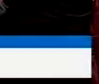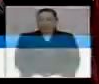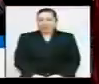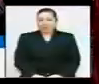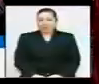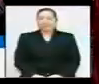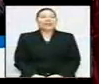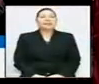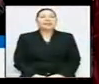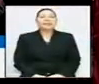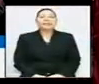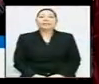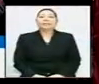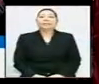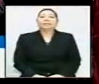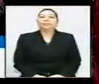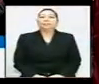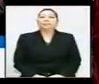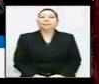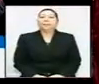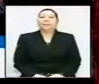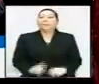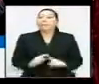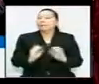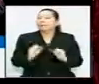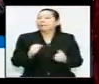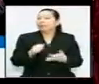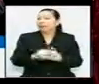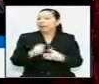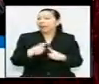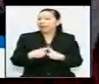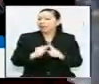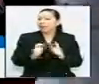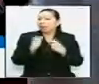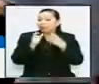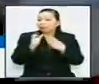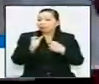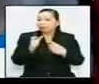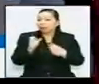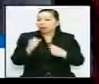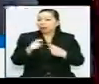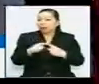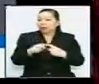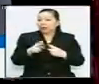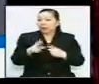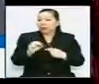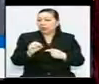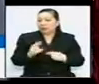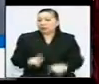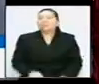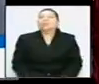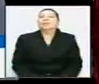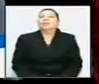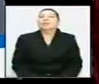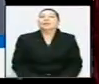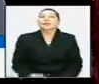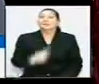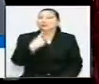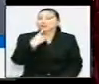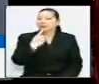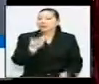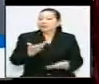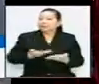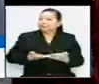que ha determinado en su gestión del ex contralor. Lo cual debe ser